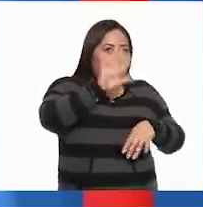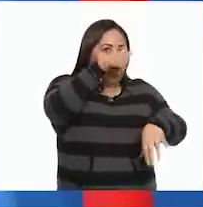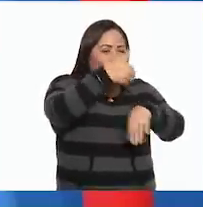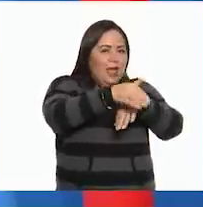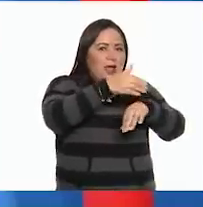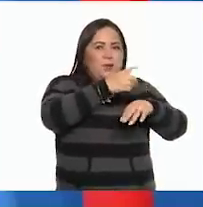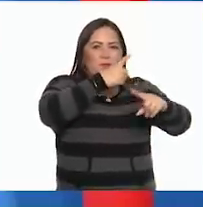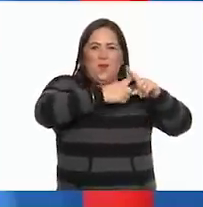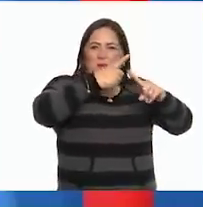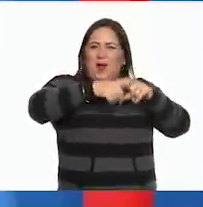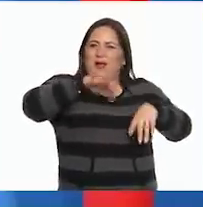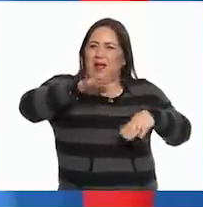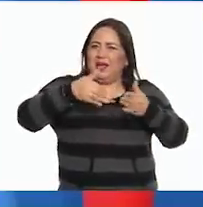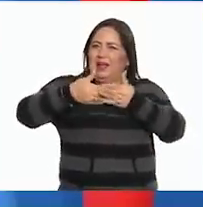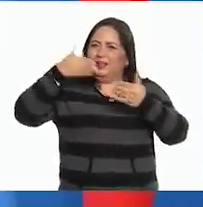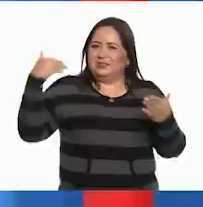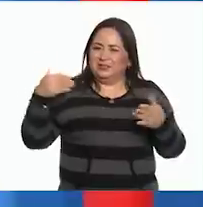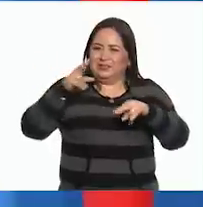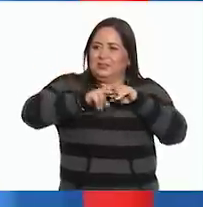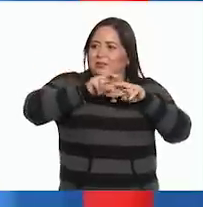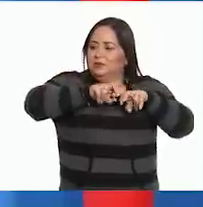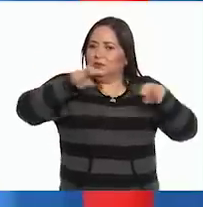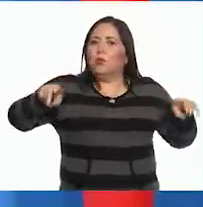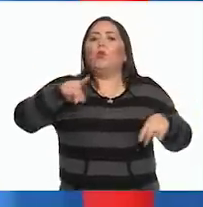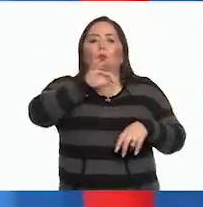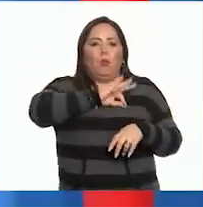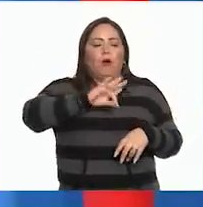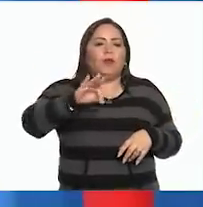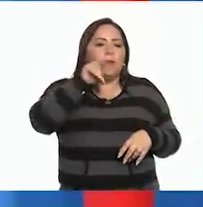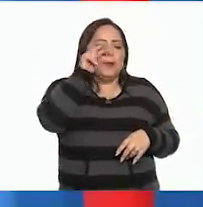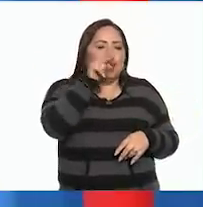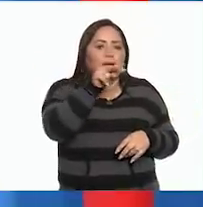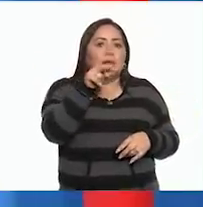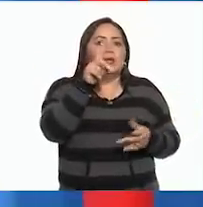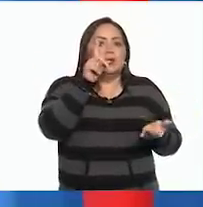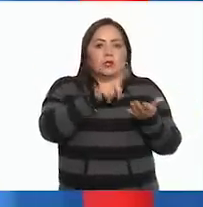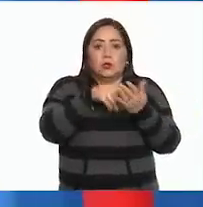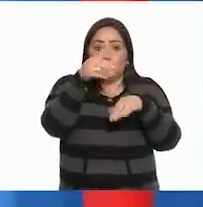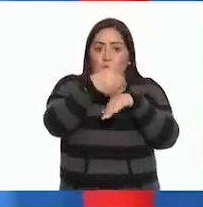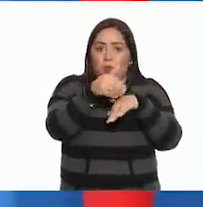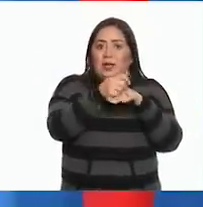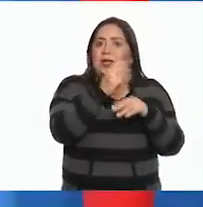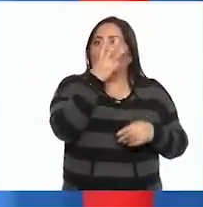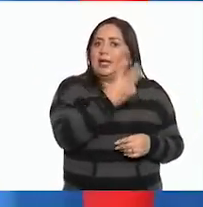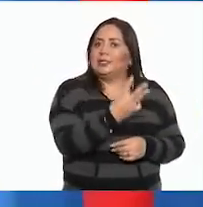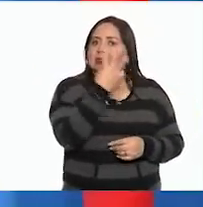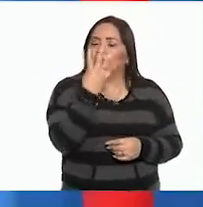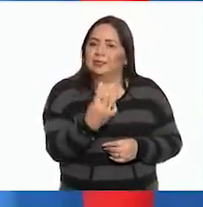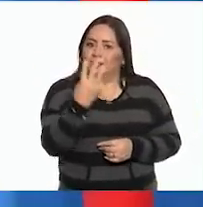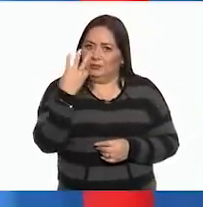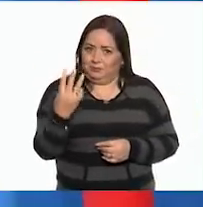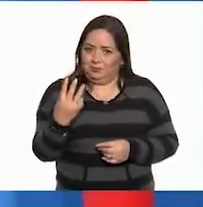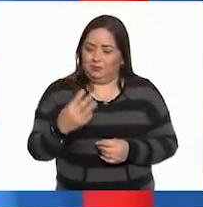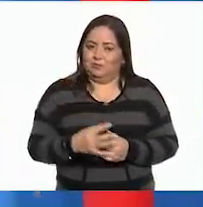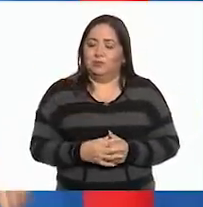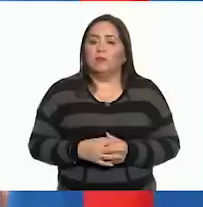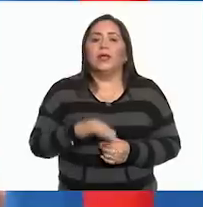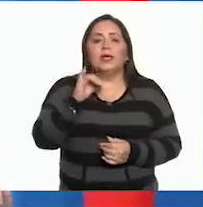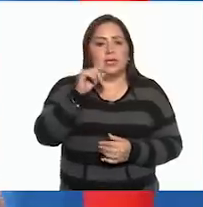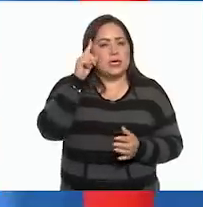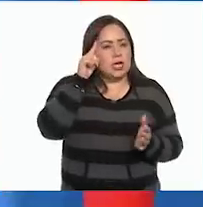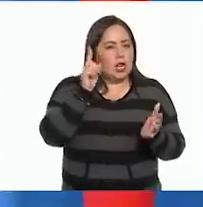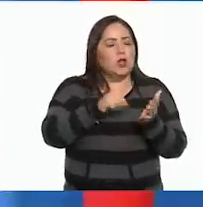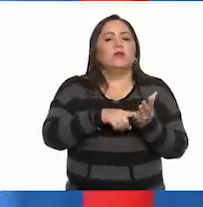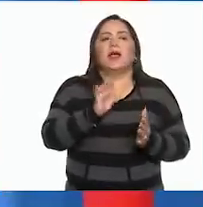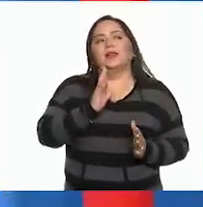de la sucesión de números que tienen los asientos, podemos establecer que están numerados de 3 en 3, maestro. Y creo que